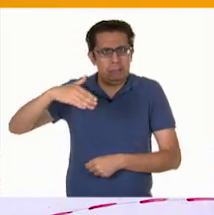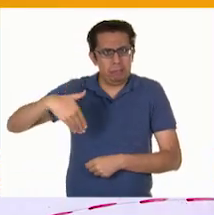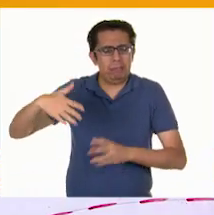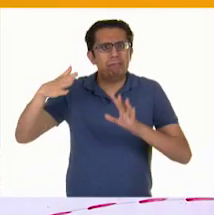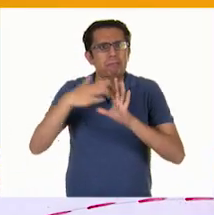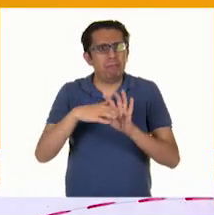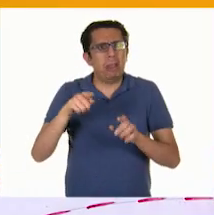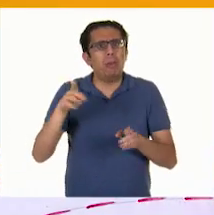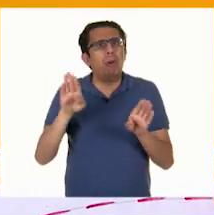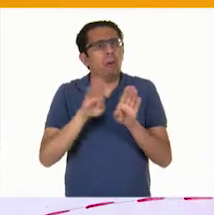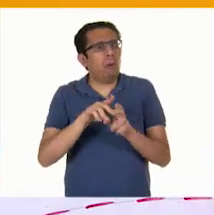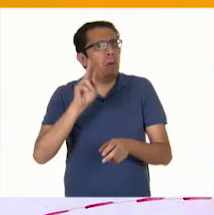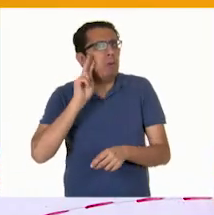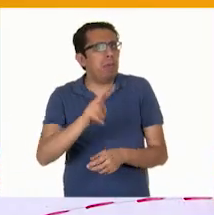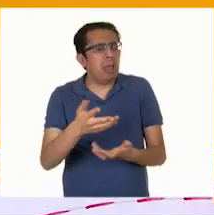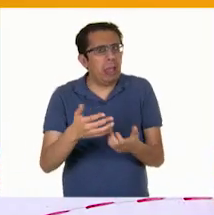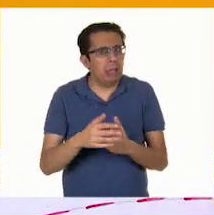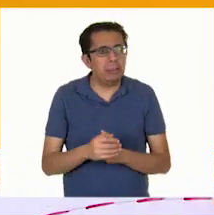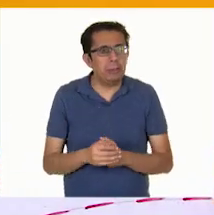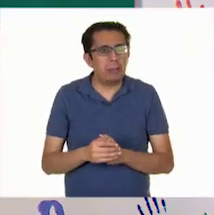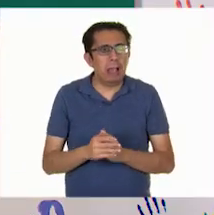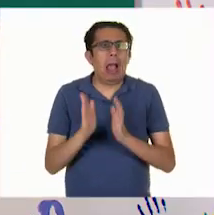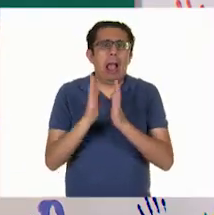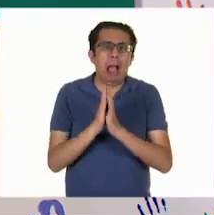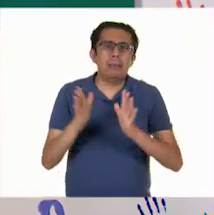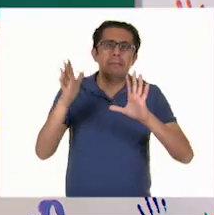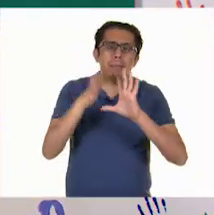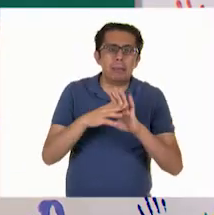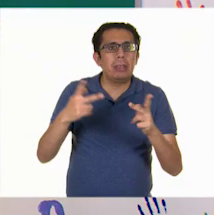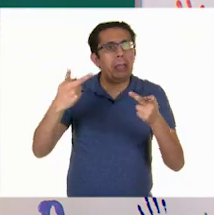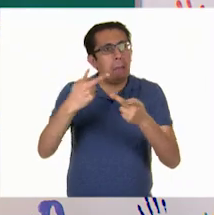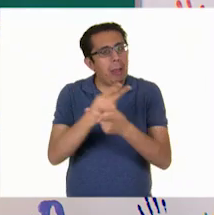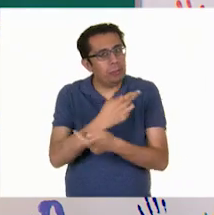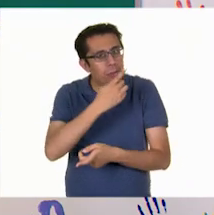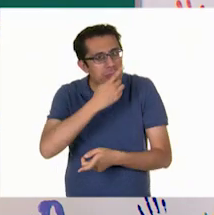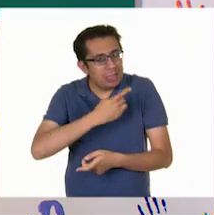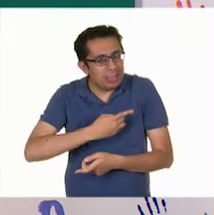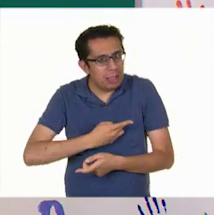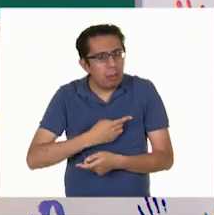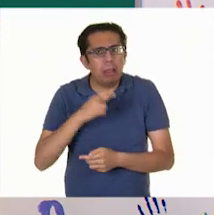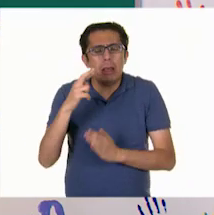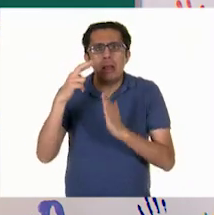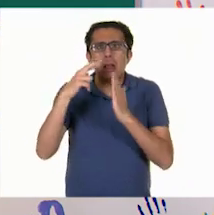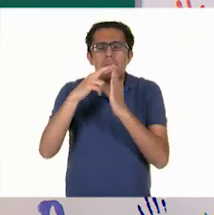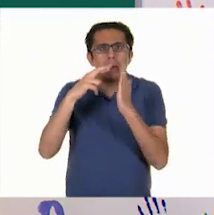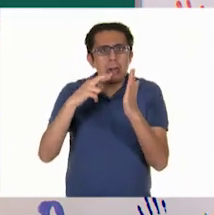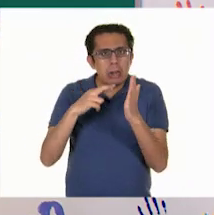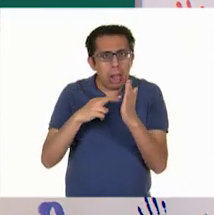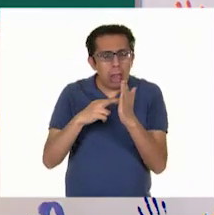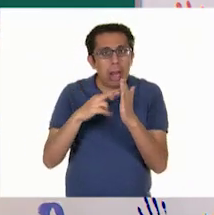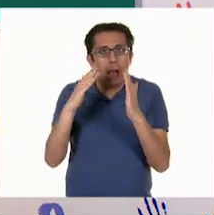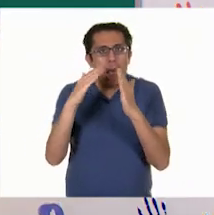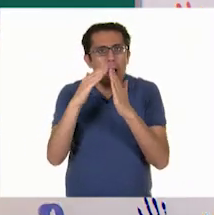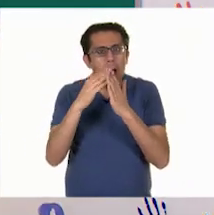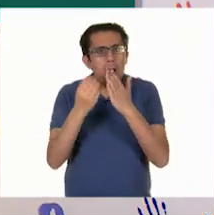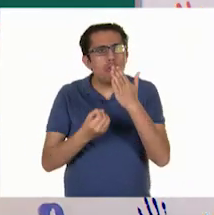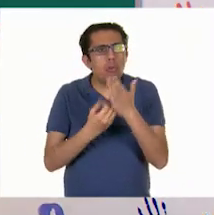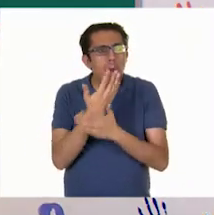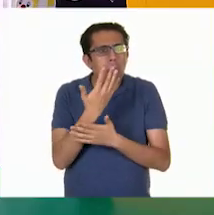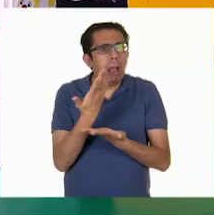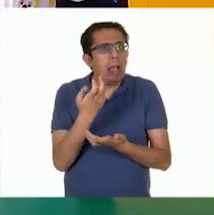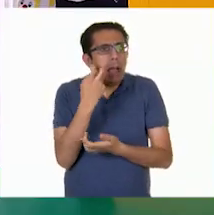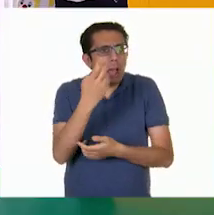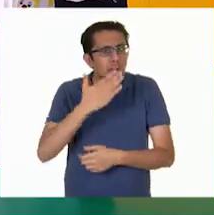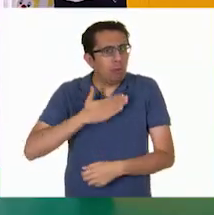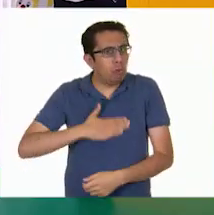te parece? Uf. A ver, cuéntanos, Gloria, ¿de qué se trata? ¿Qué regla fue la que pusieron en tu casa que no te parece justa? Pues